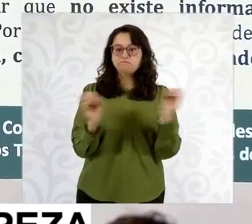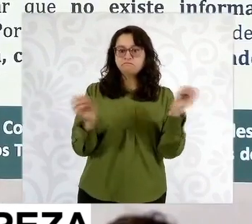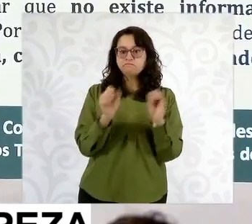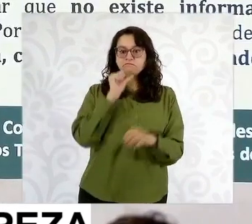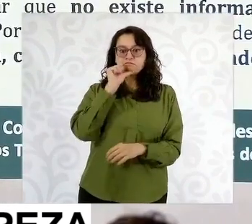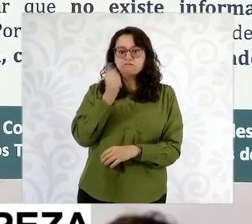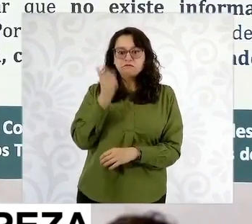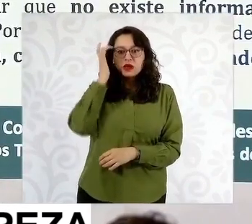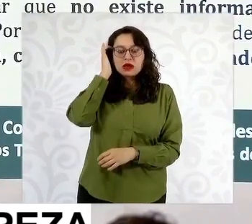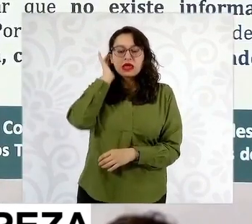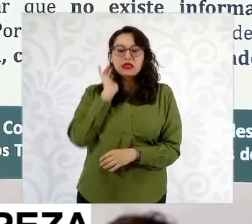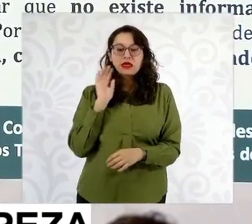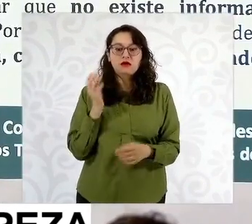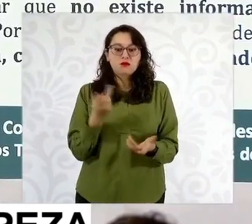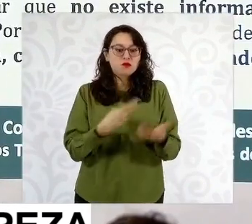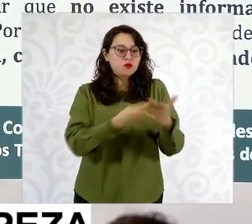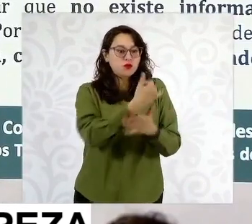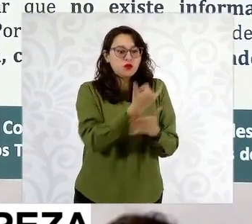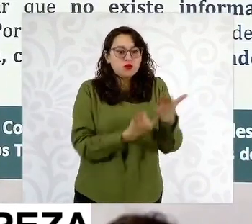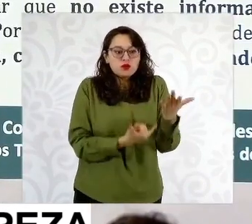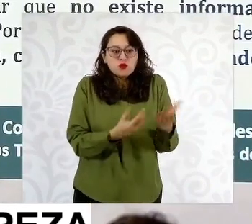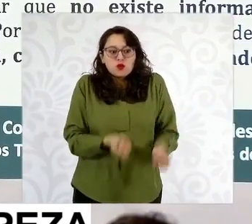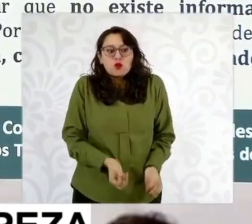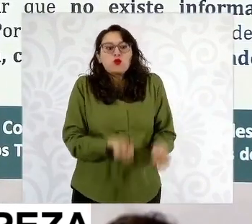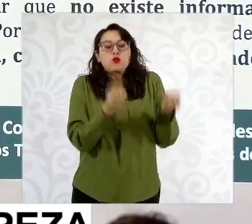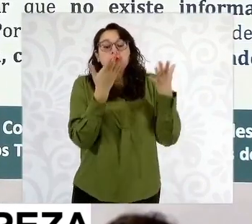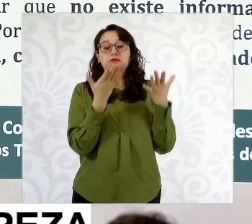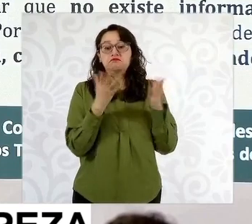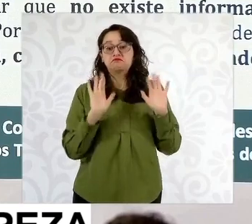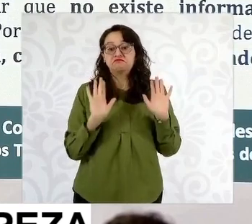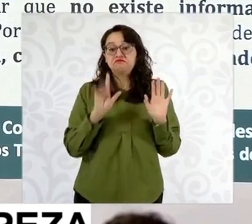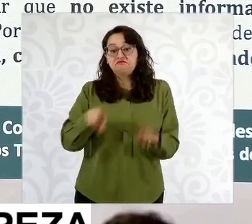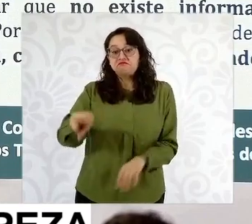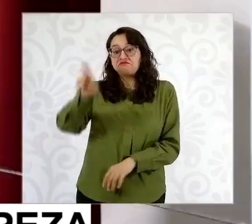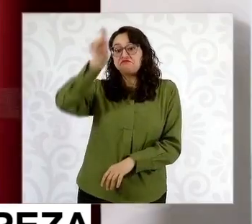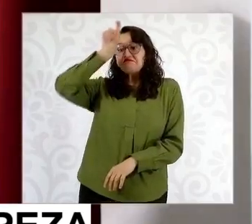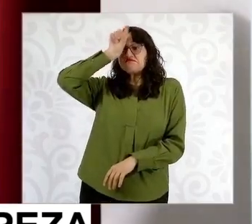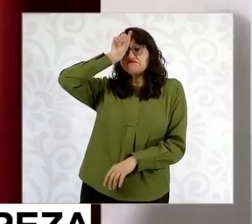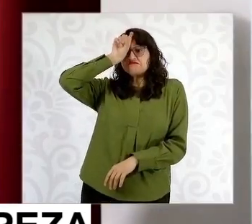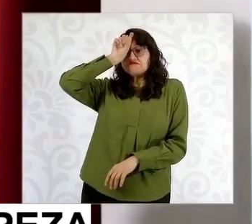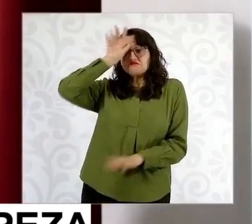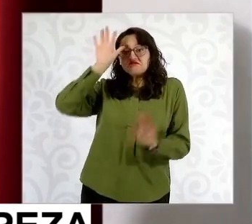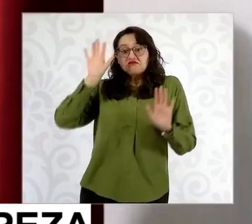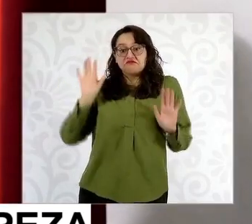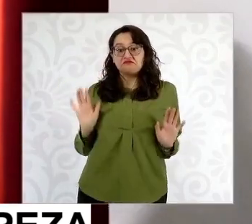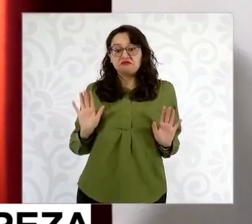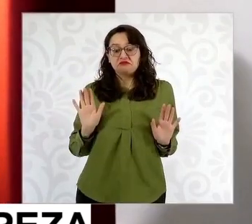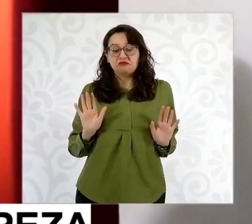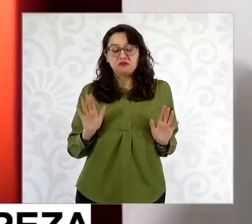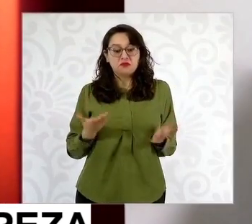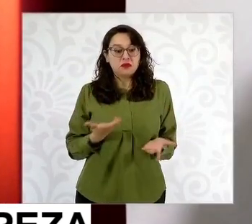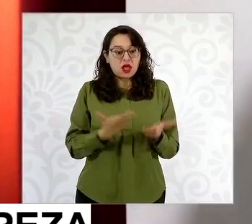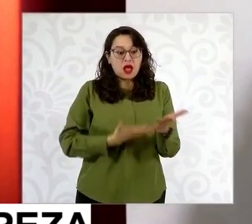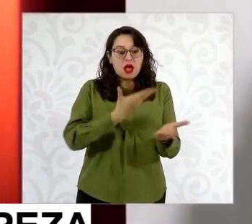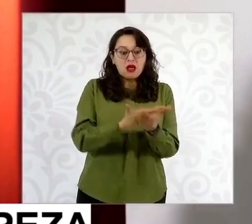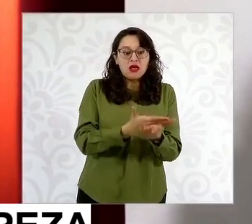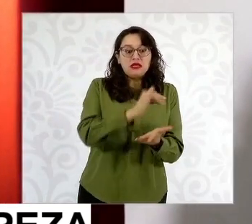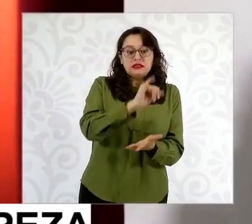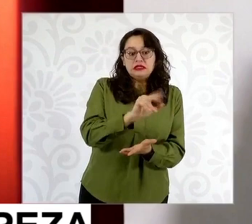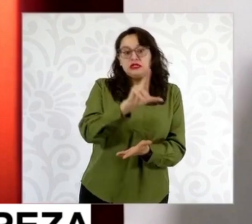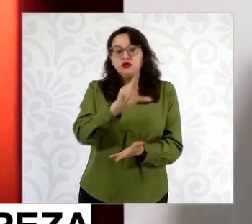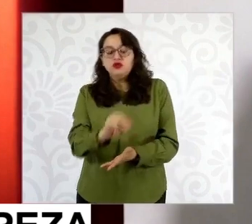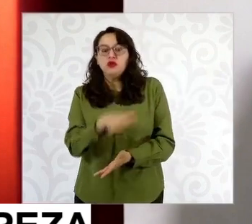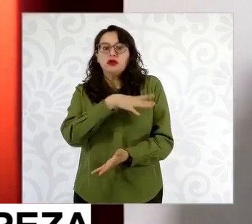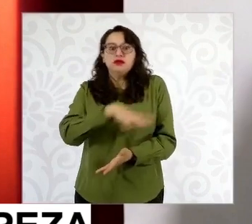posible identificar cuántos proyectos de desarrollo de vivienda se presentaron, ni cuántos fueron rechazados, ni cuáles fueron las causas.